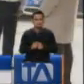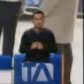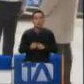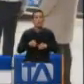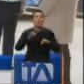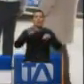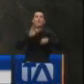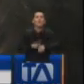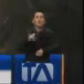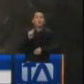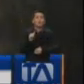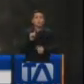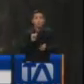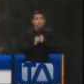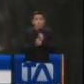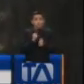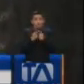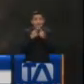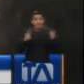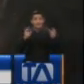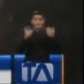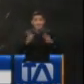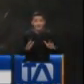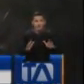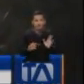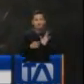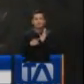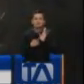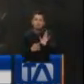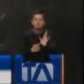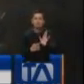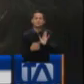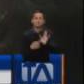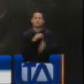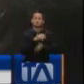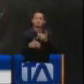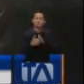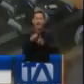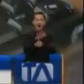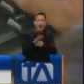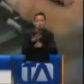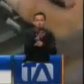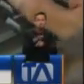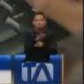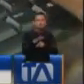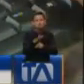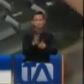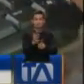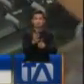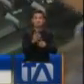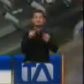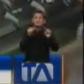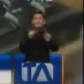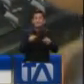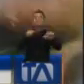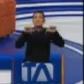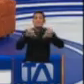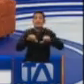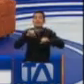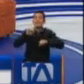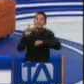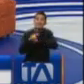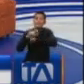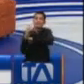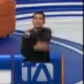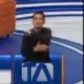la visibilización de este problema, que ya hay un reconocimiento de que el abuso y el acoso sexual son una forma de violencia, que deben ser castigados, no